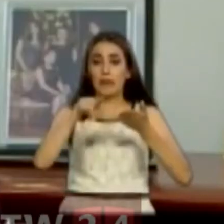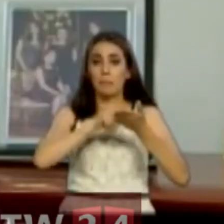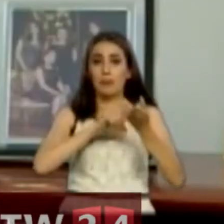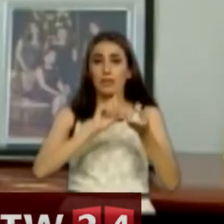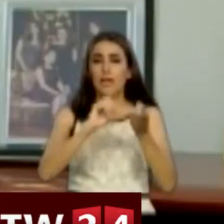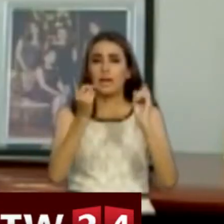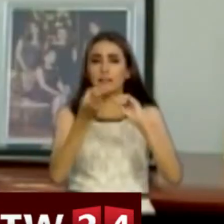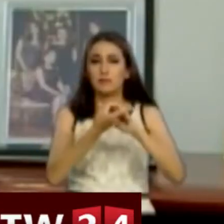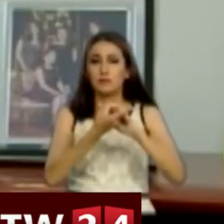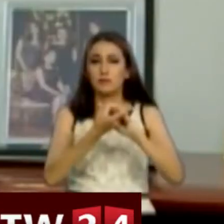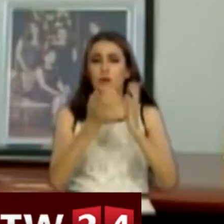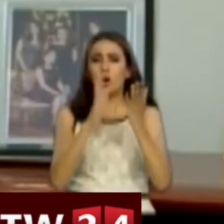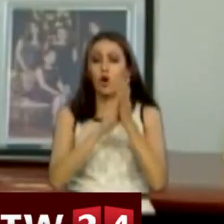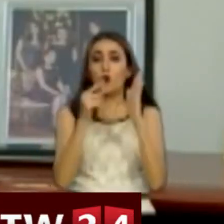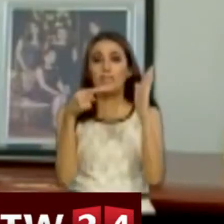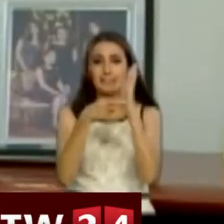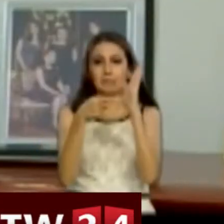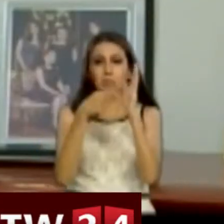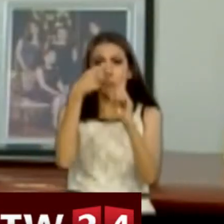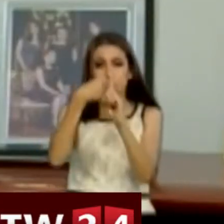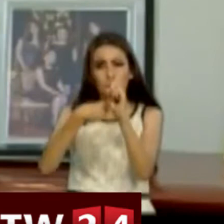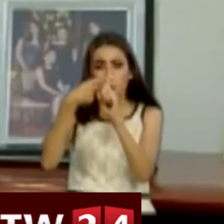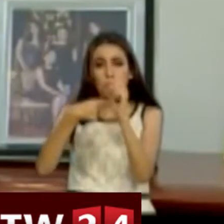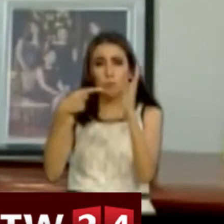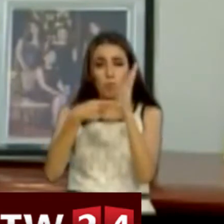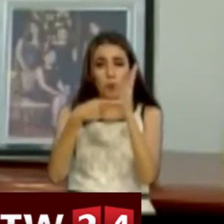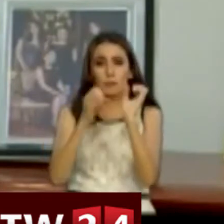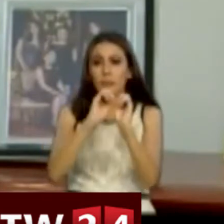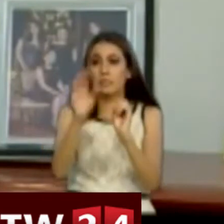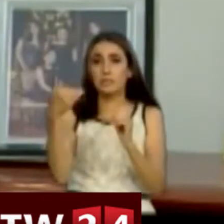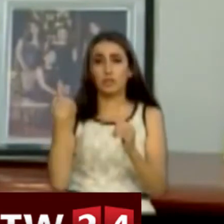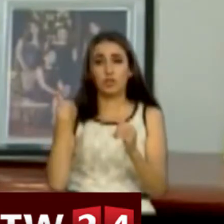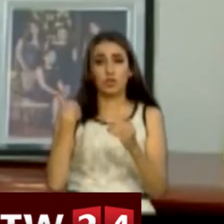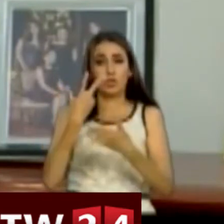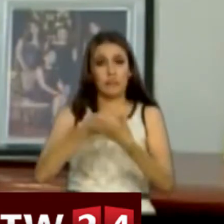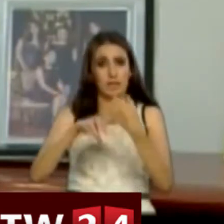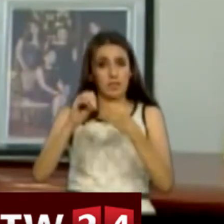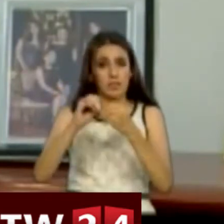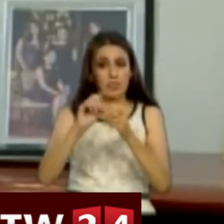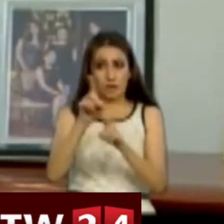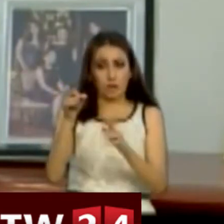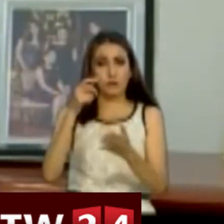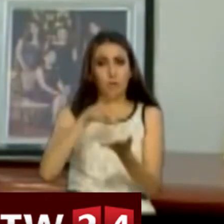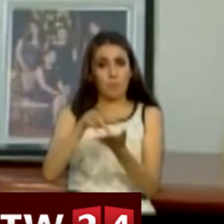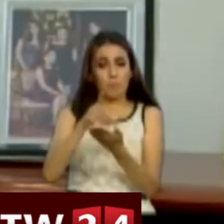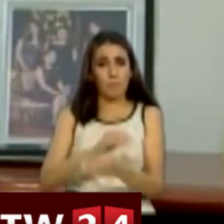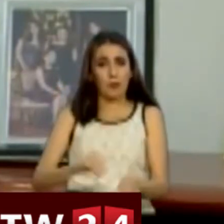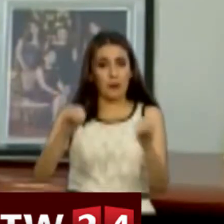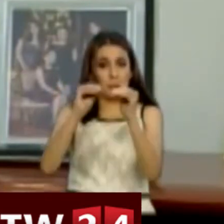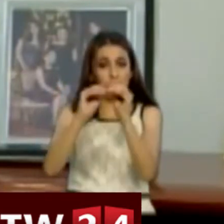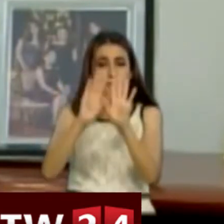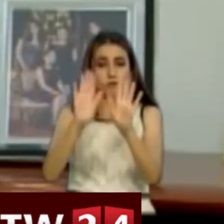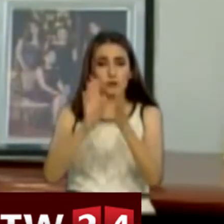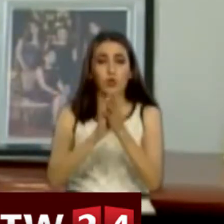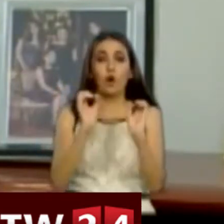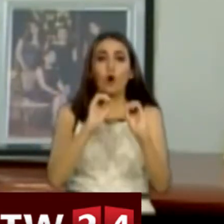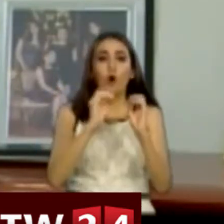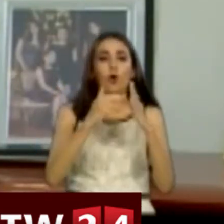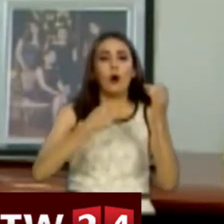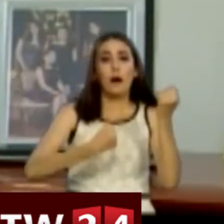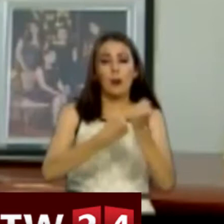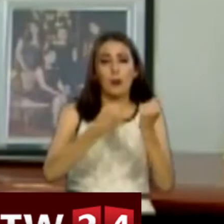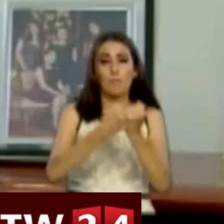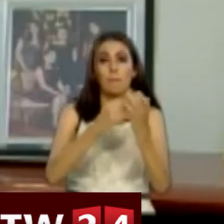anunció la noche de este lunes en su mensaje semanal la eliminación de las reformas que modificaban el impuesto a la renta de las personas que no tienen hijos